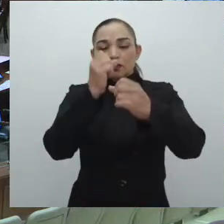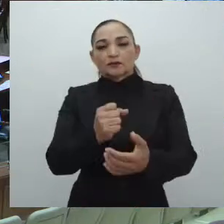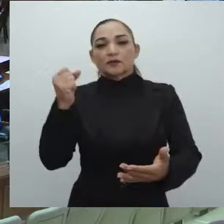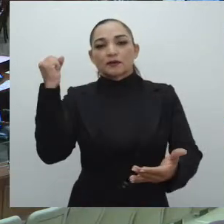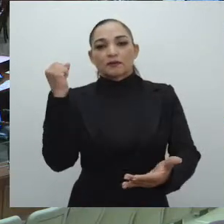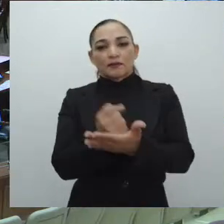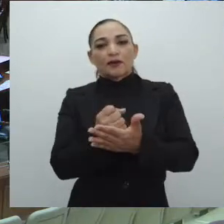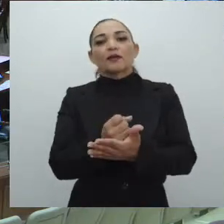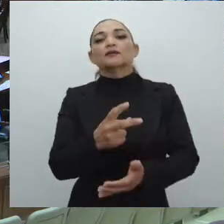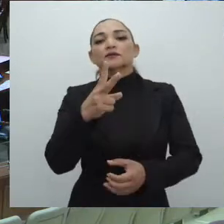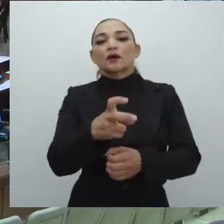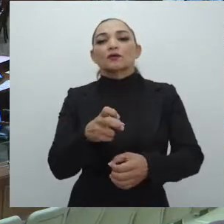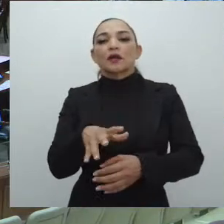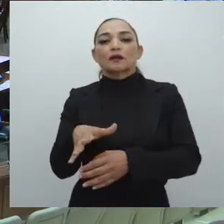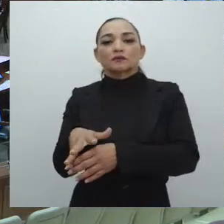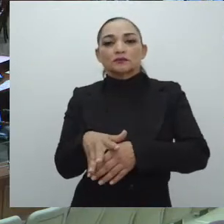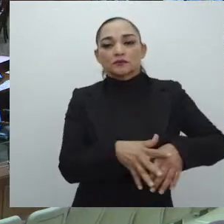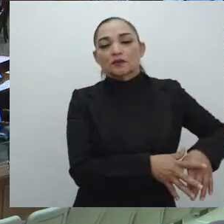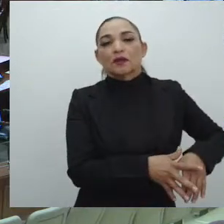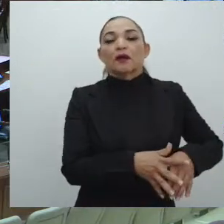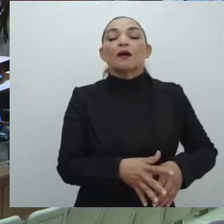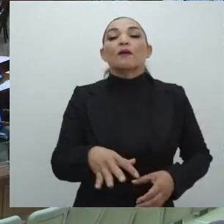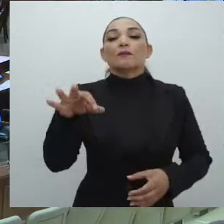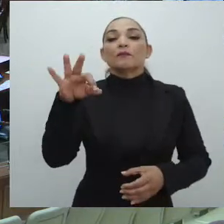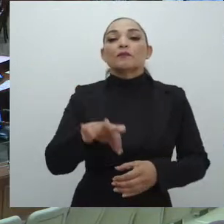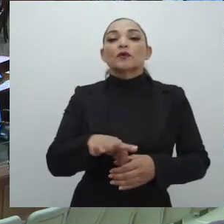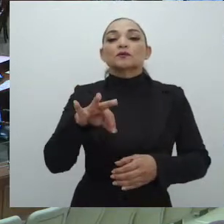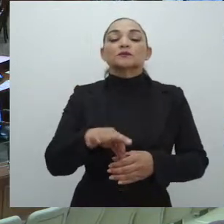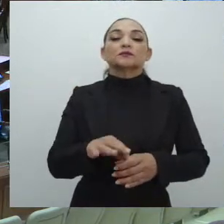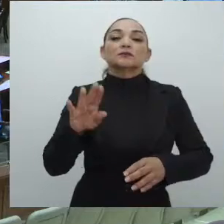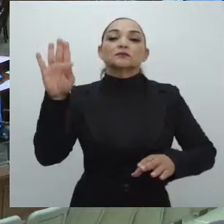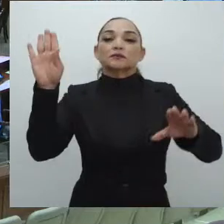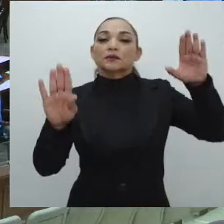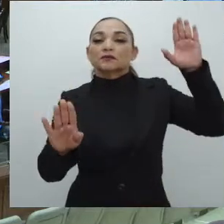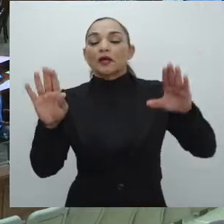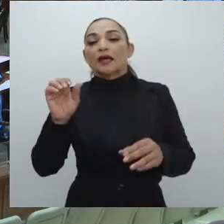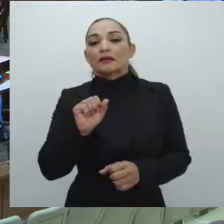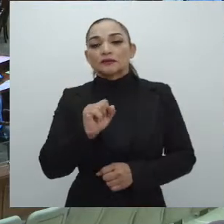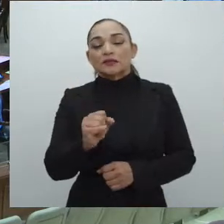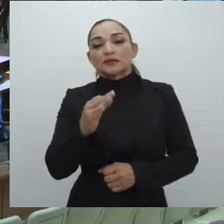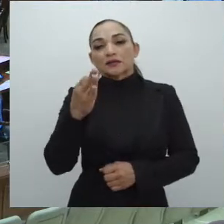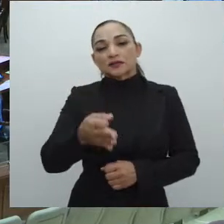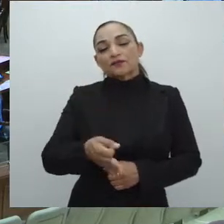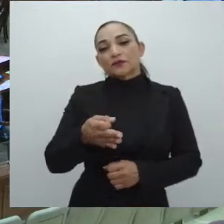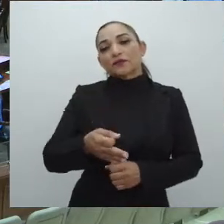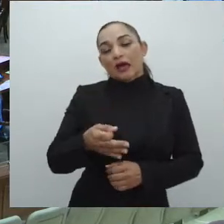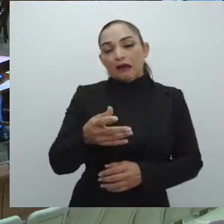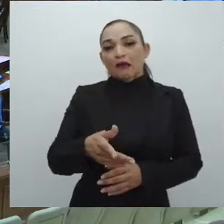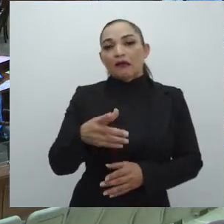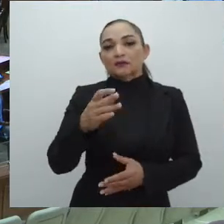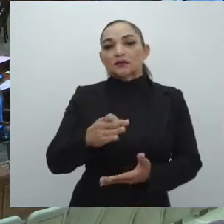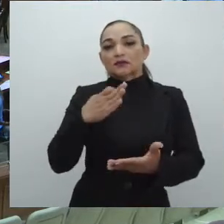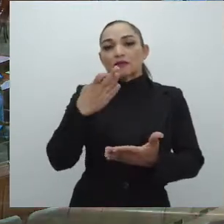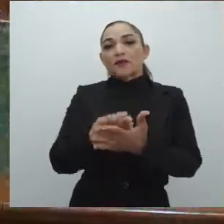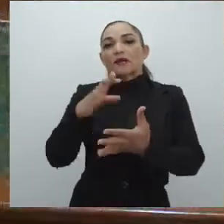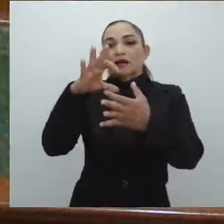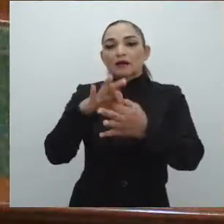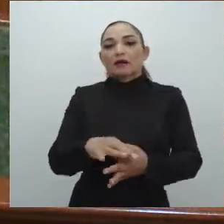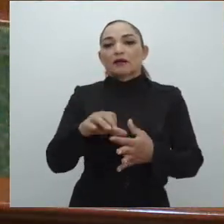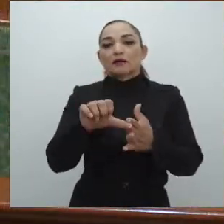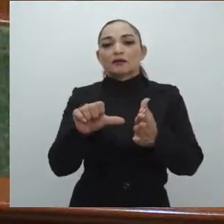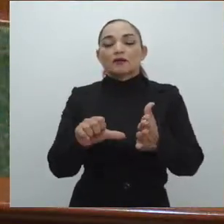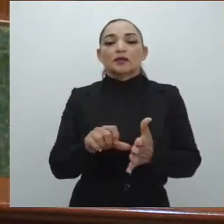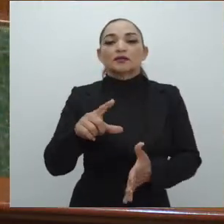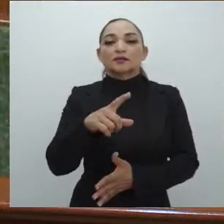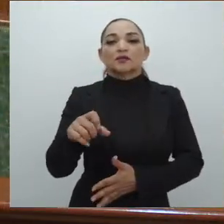segunda lectura a esta iniciativa, por lo que en votación económica se pregunta si se toman en consideración para dar cumplimiento a lo dispuesto en el artículo 146 de la Ley